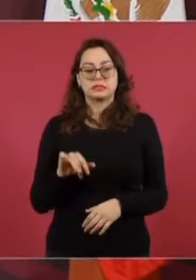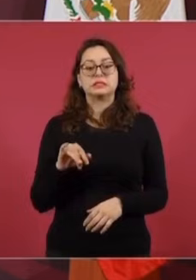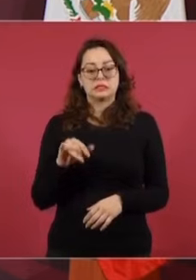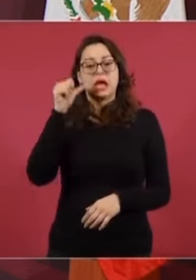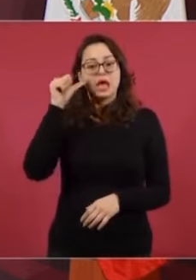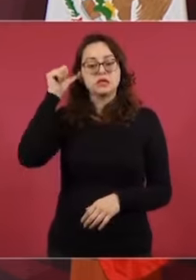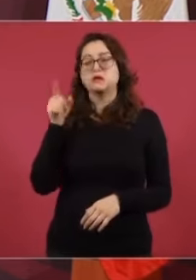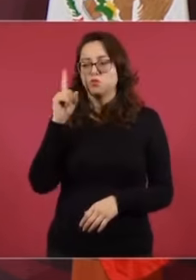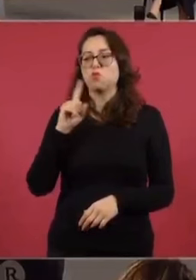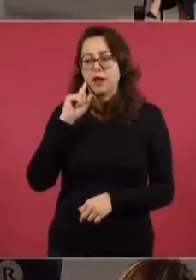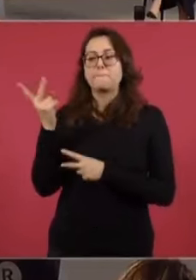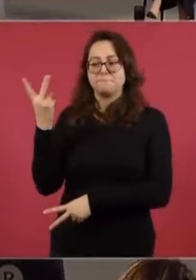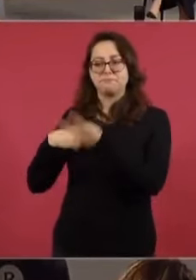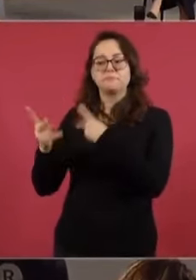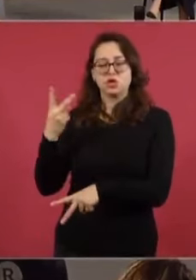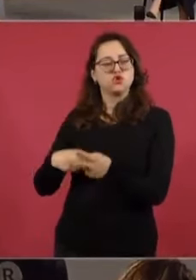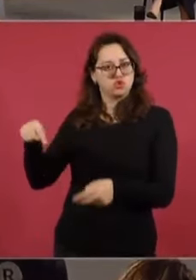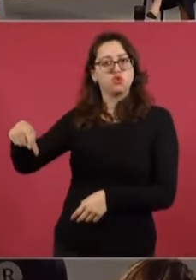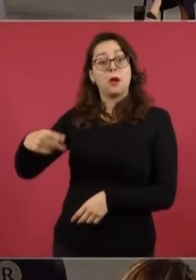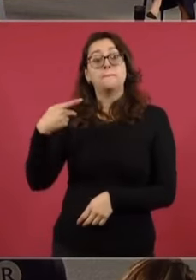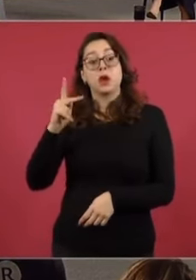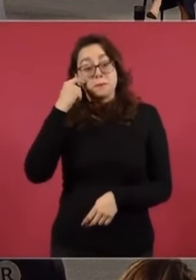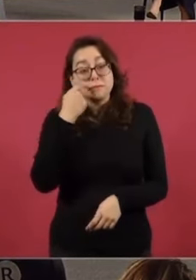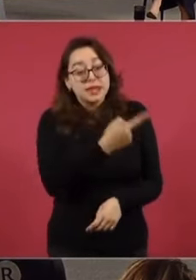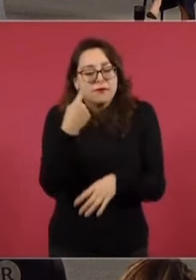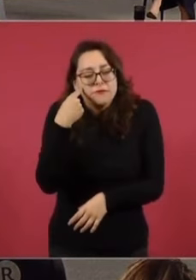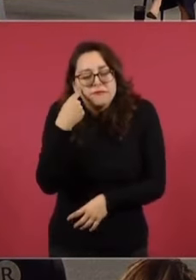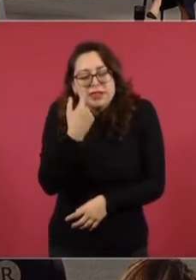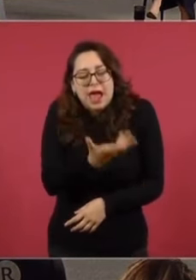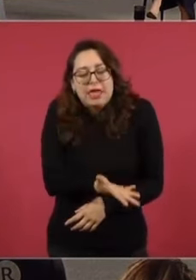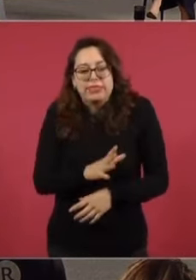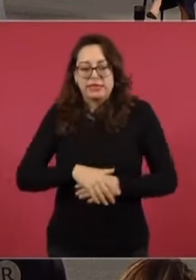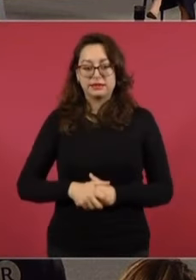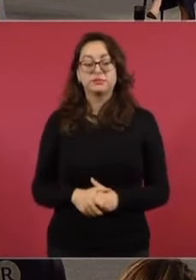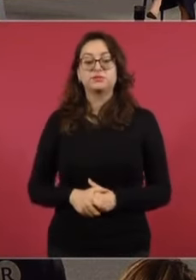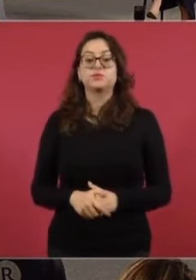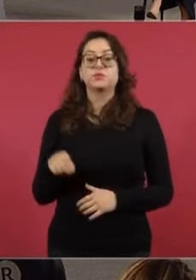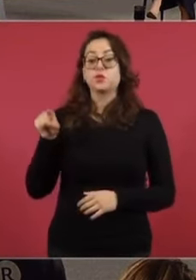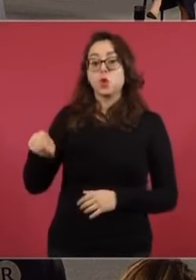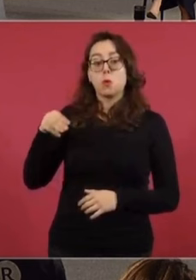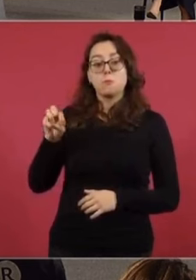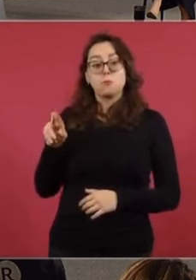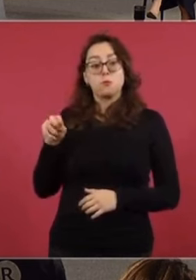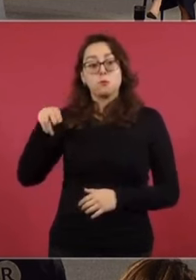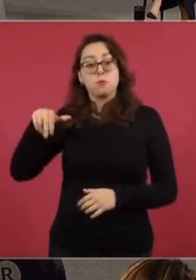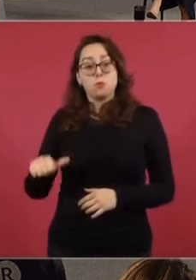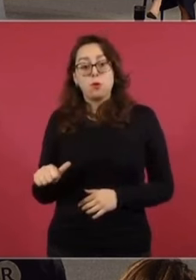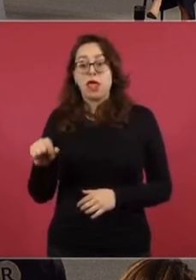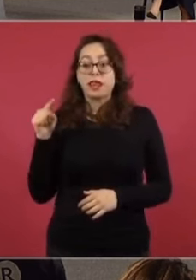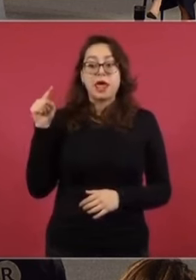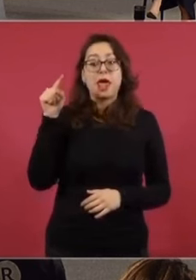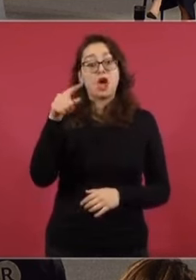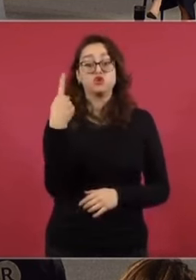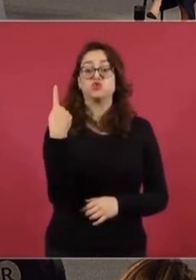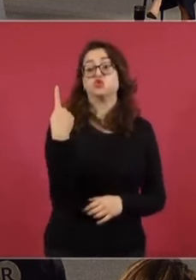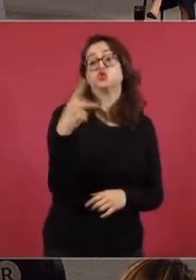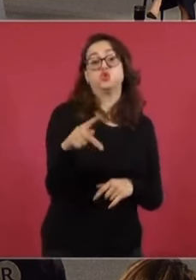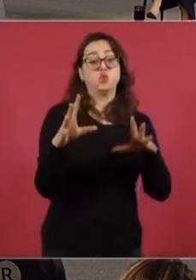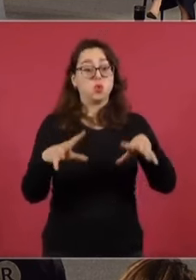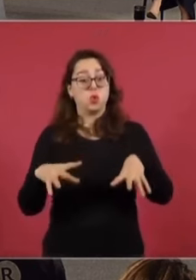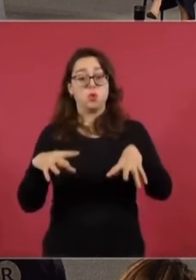aquí ayer, pero miren cómo lo destaca Joaquín, escuchen bien. De Morena, Claudia Sheinbaum visita al presidente López Obrador en su